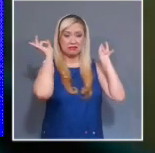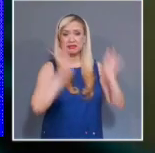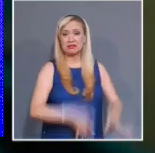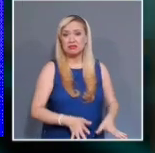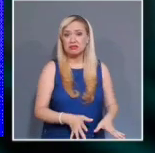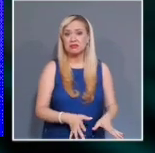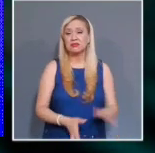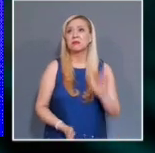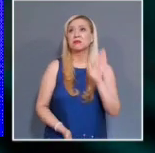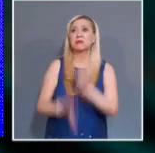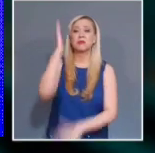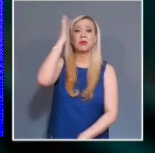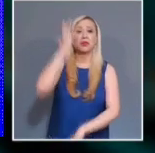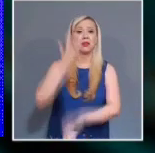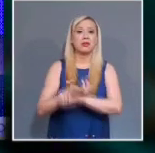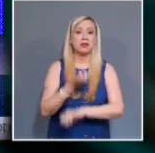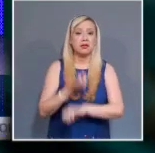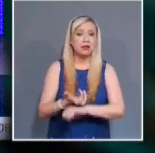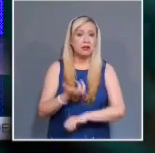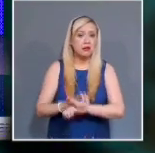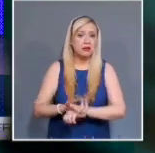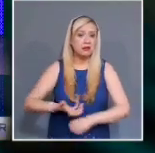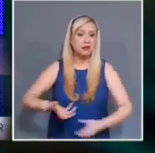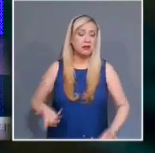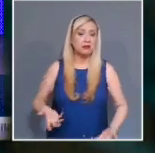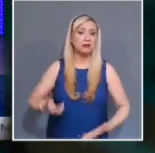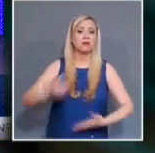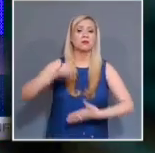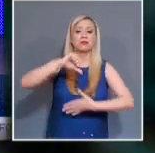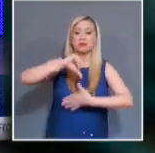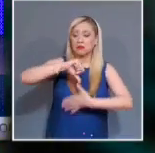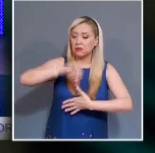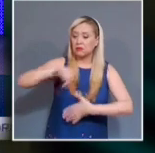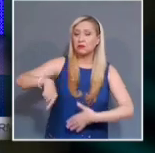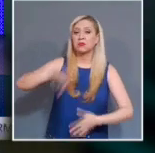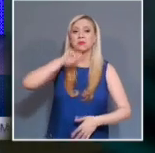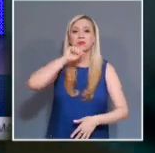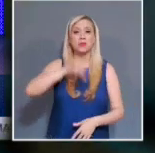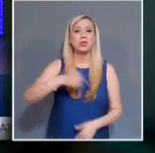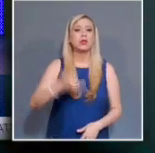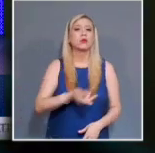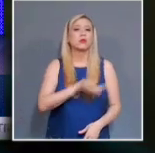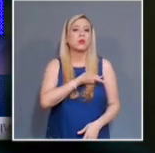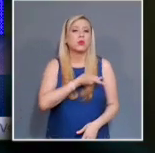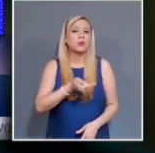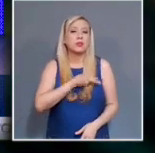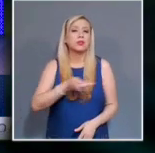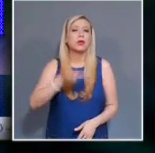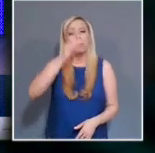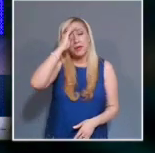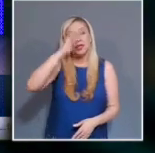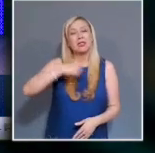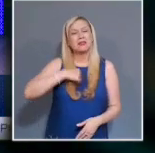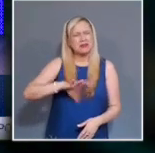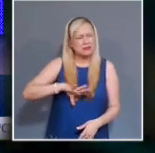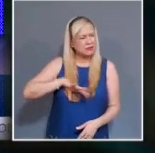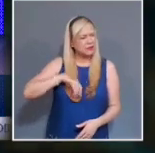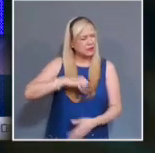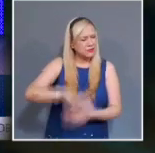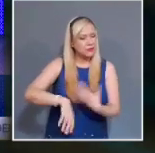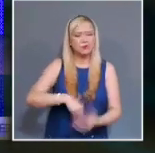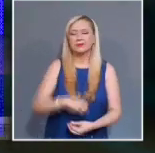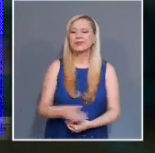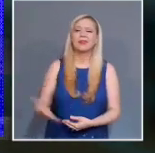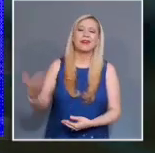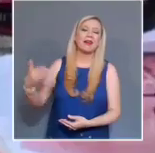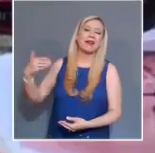de ingresos y una pobreza que es resiliente. Y eso viene del pasado y se proyecta al futuro con varios